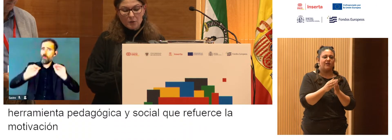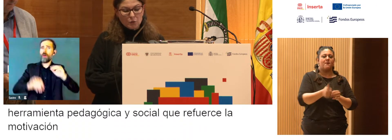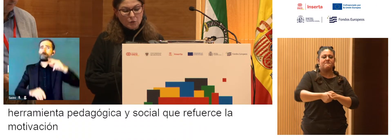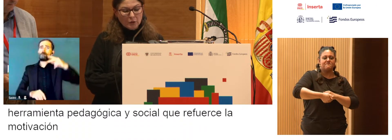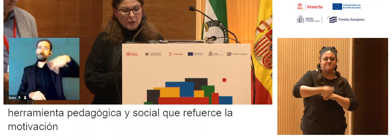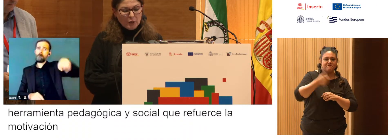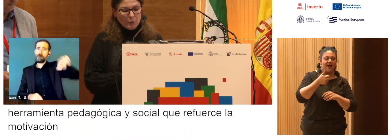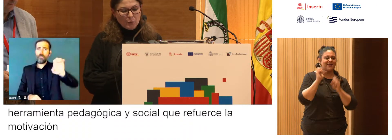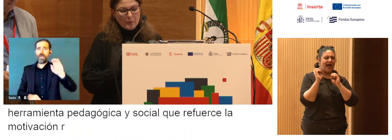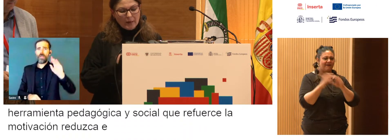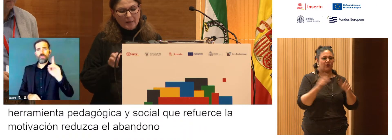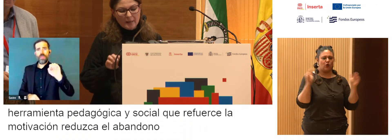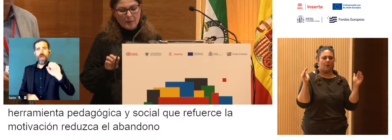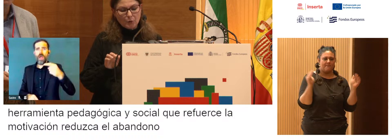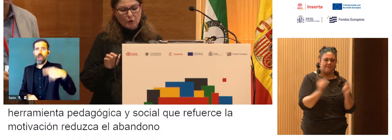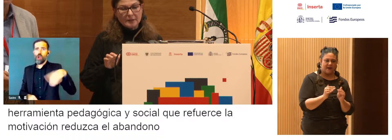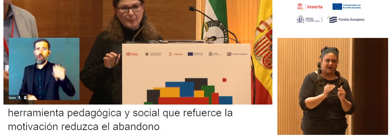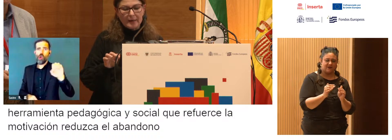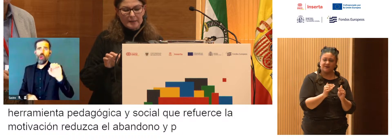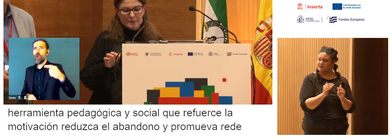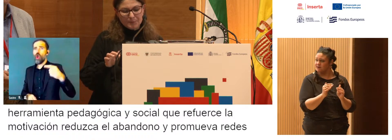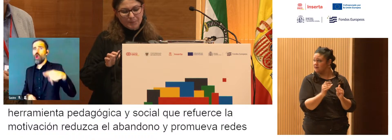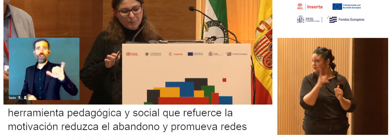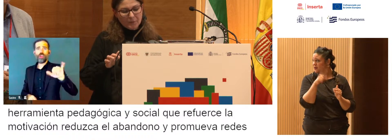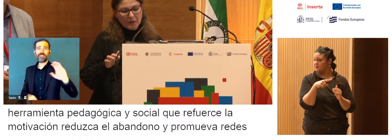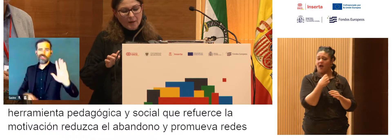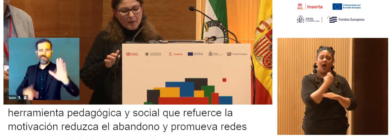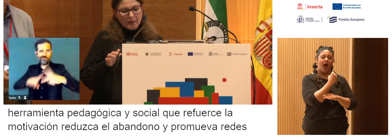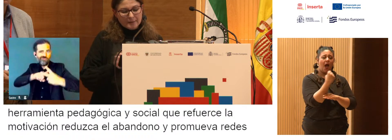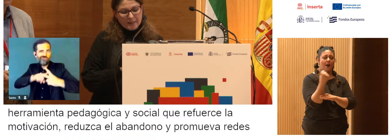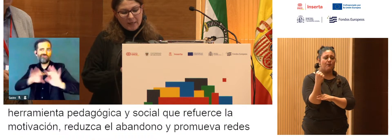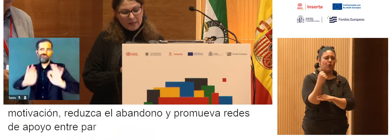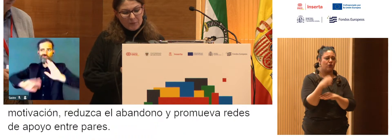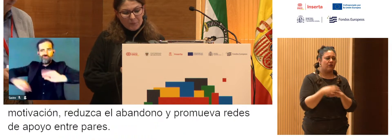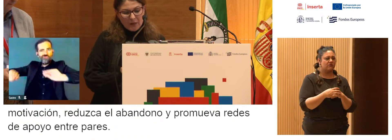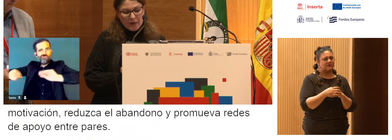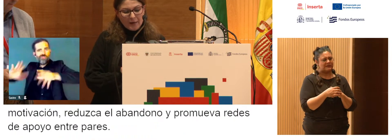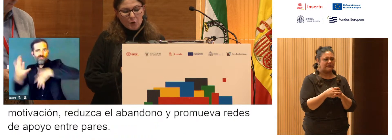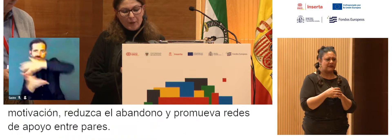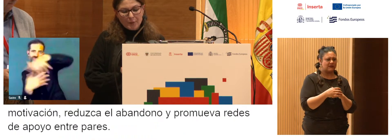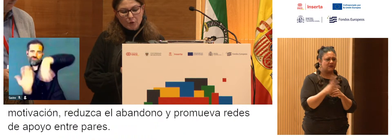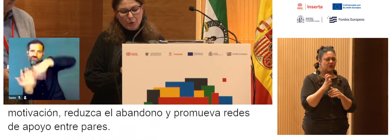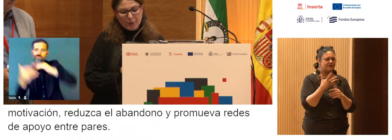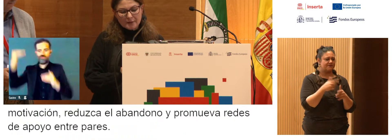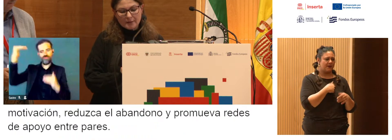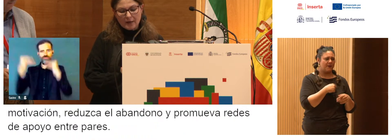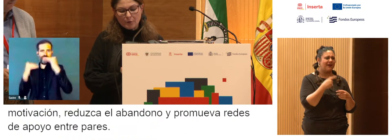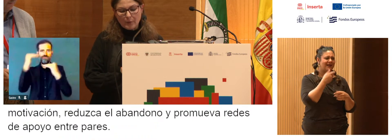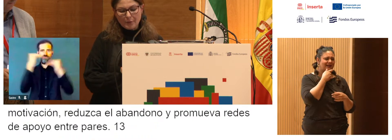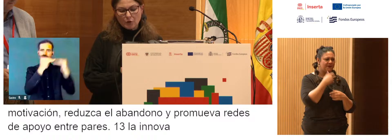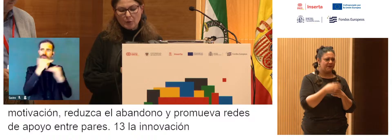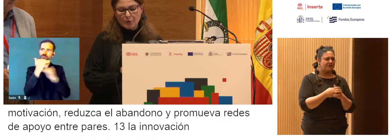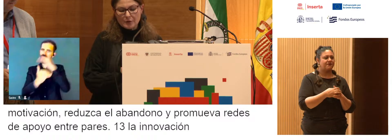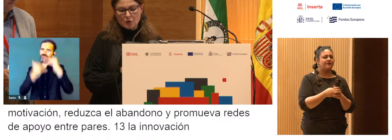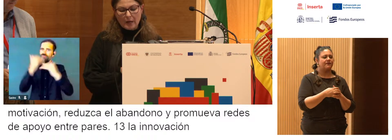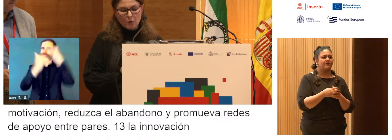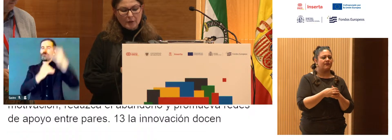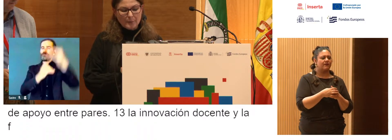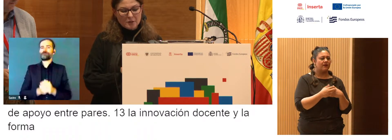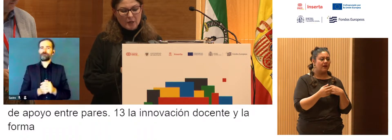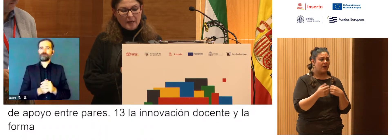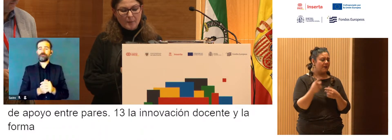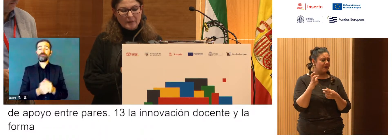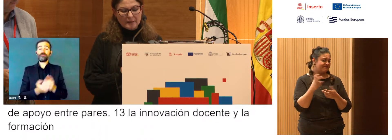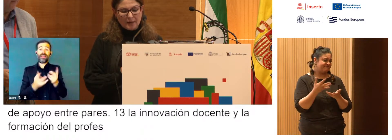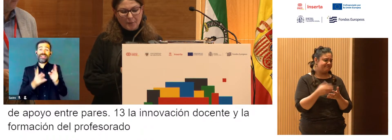el abandono y promueva redes de apoyo entre pares. 13. La innovación docente y la formación del profesorado